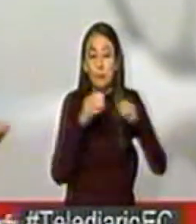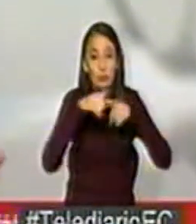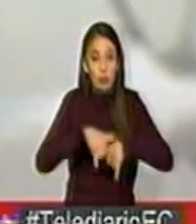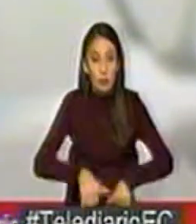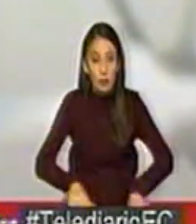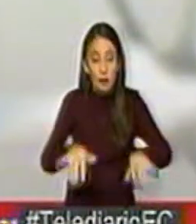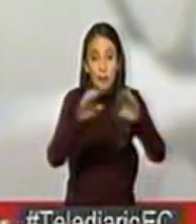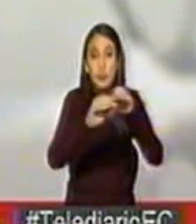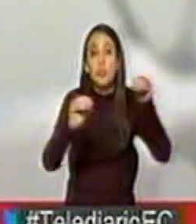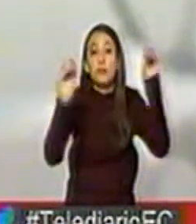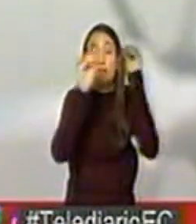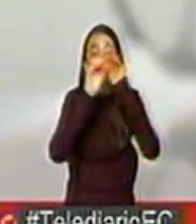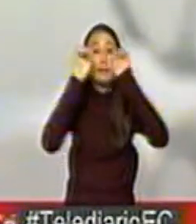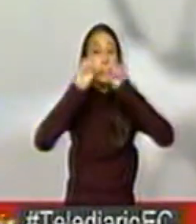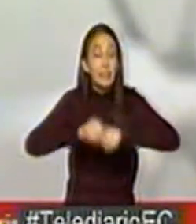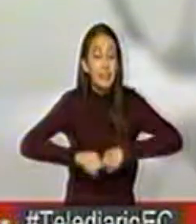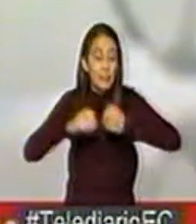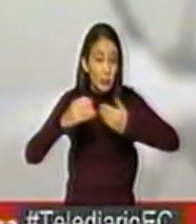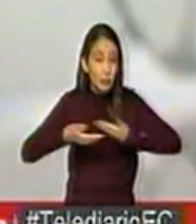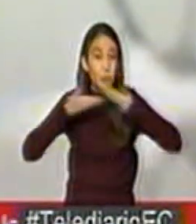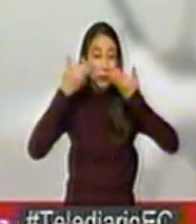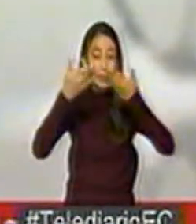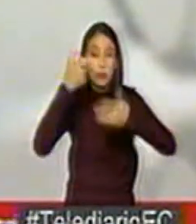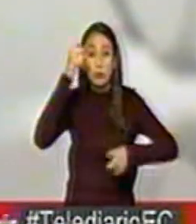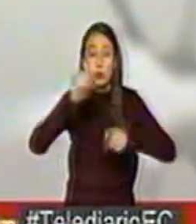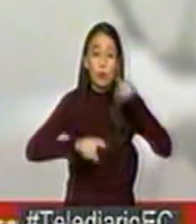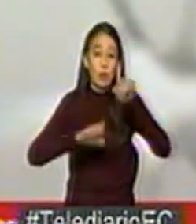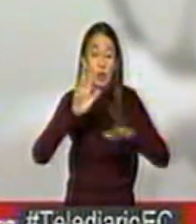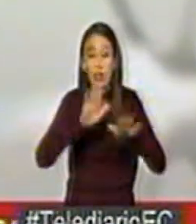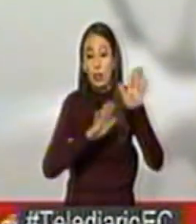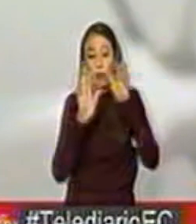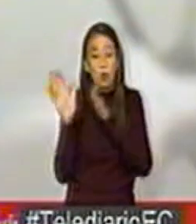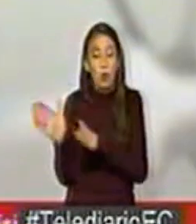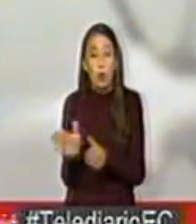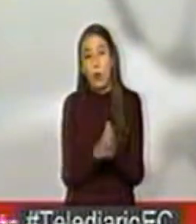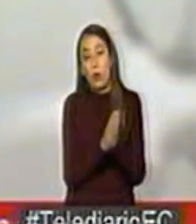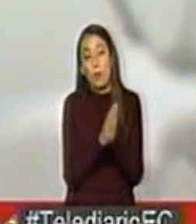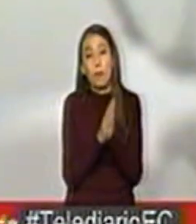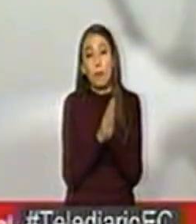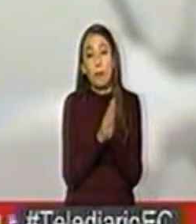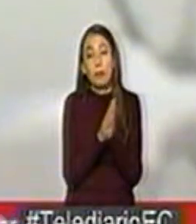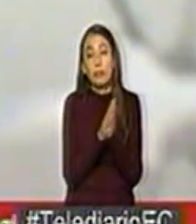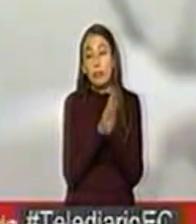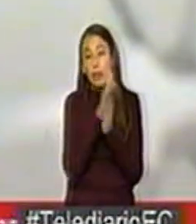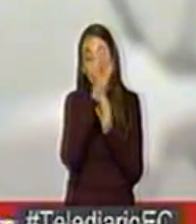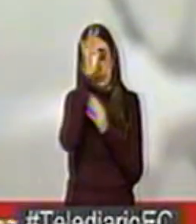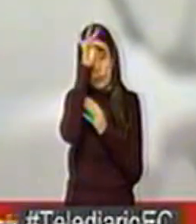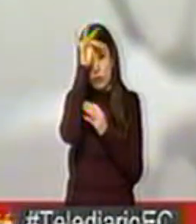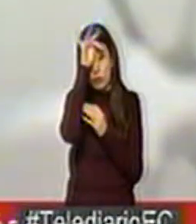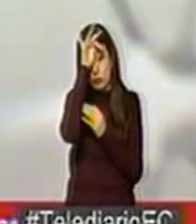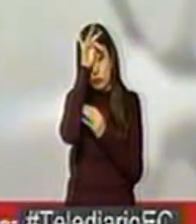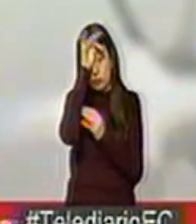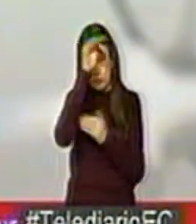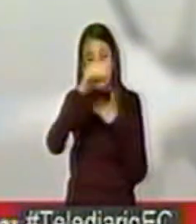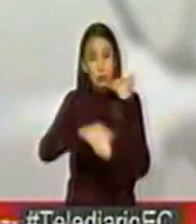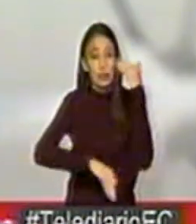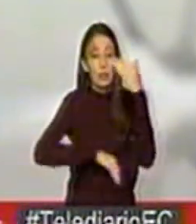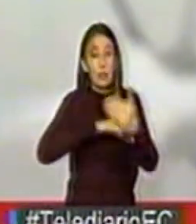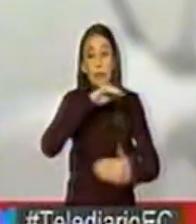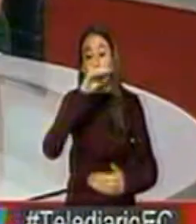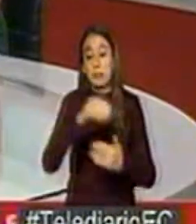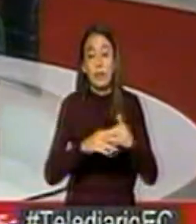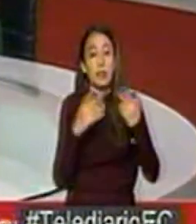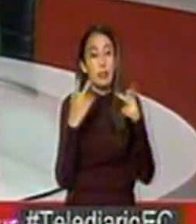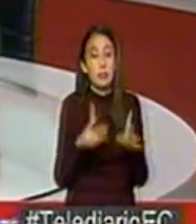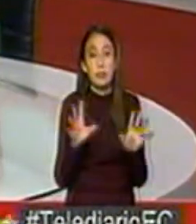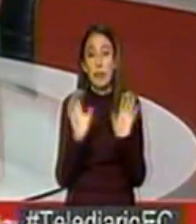un donante son llevados a los equipos de trasplante de los hospitales en donde se realizan este procedimiento y